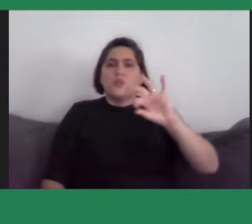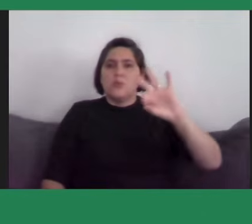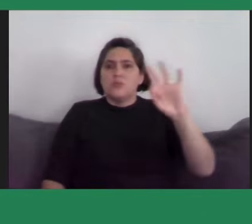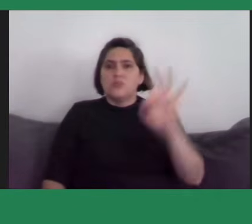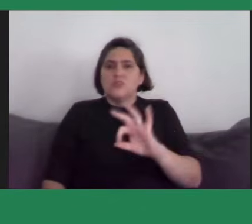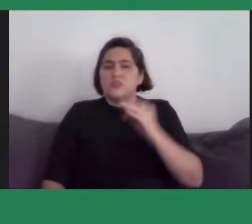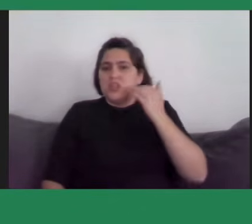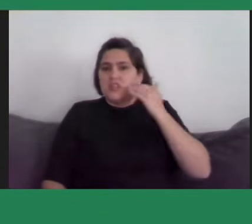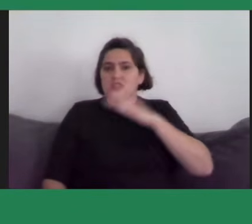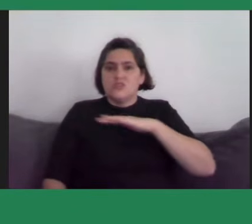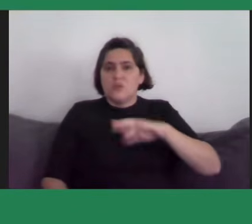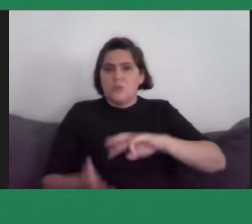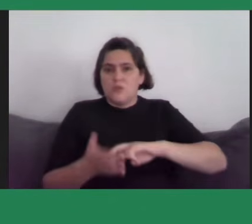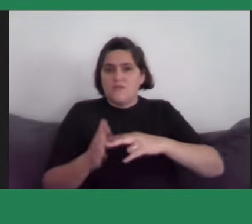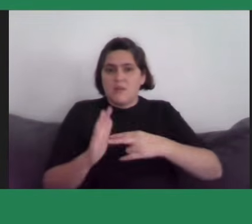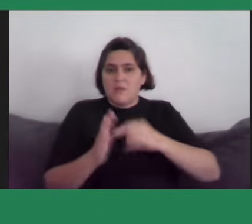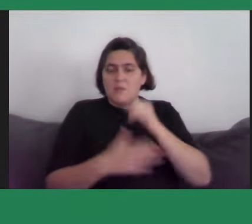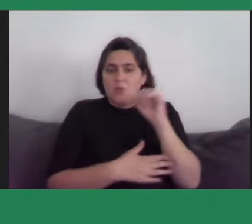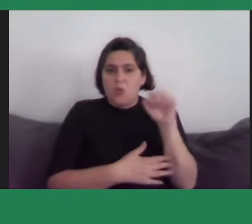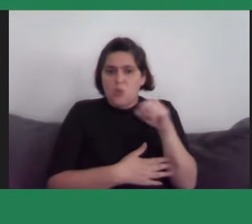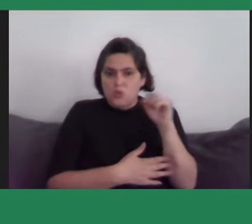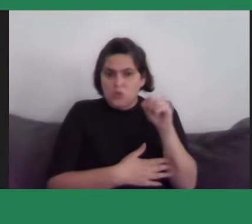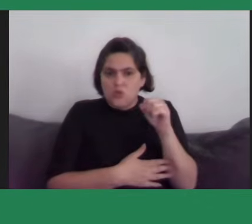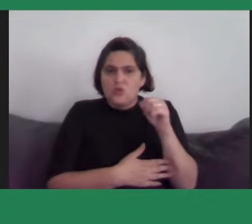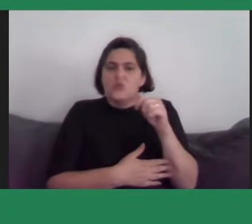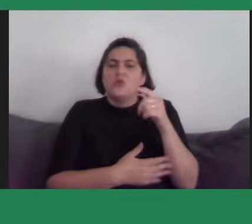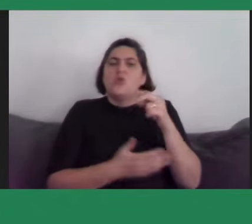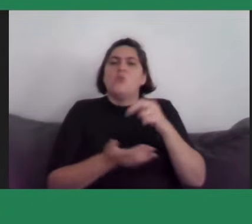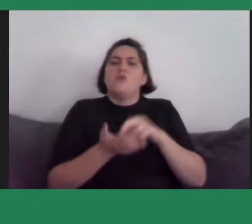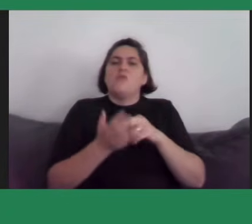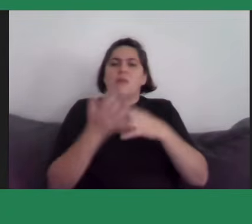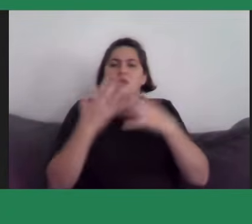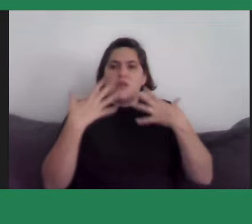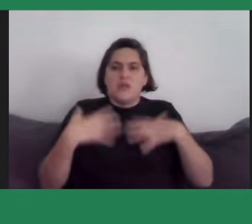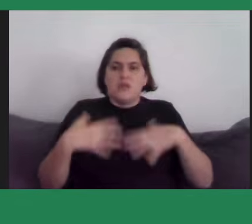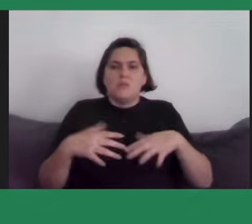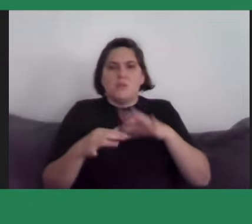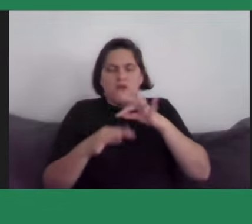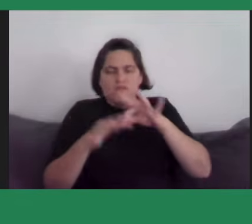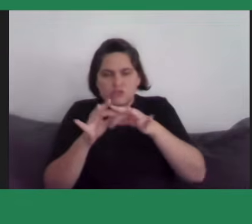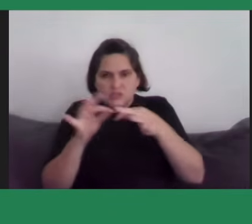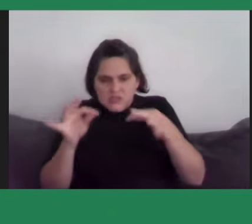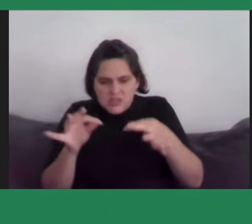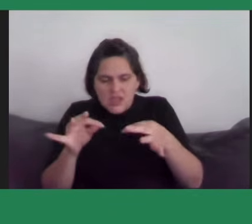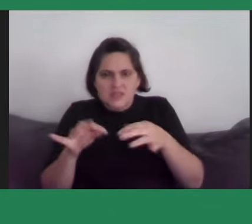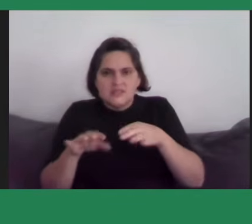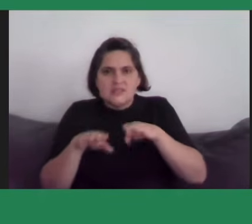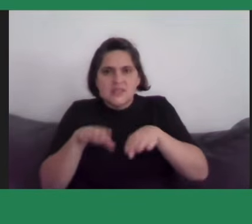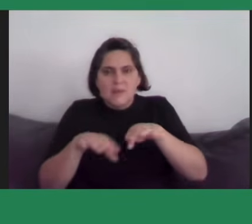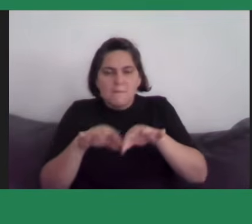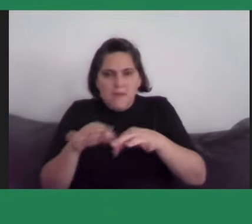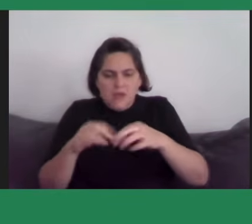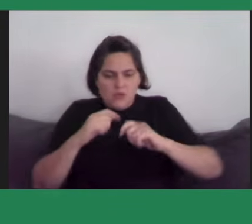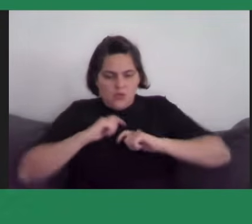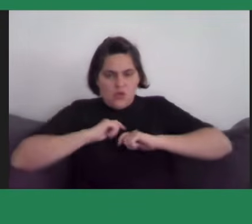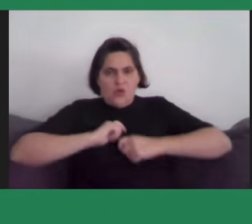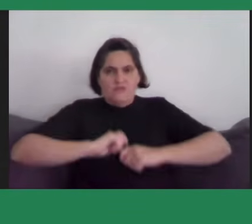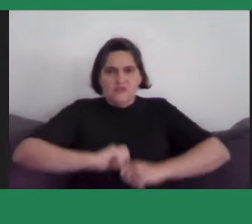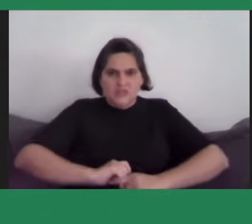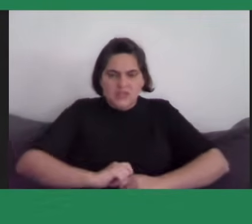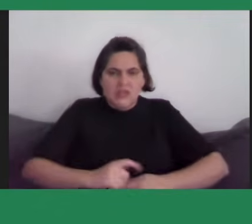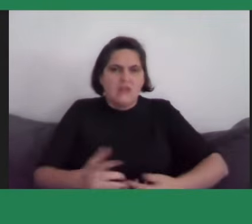¿ya? Los trastornos de la coordinación motor, el poder abrocharse los zapatos, el abrocharse la cotona, que está presente en